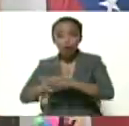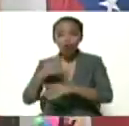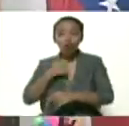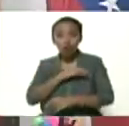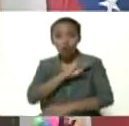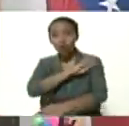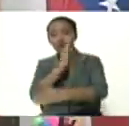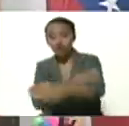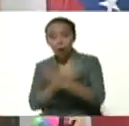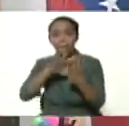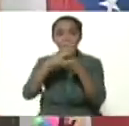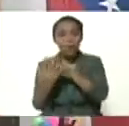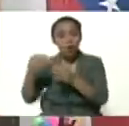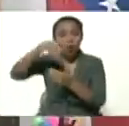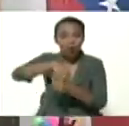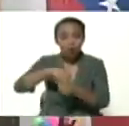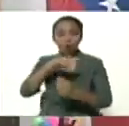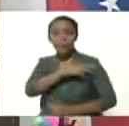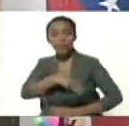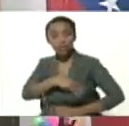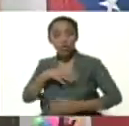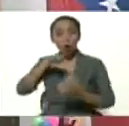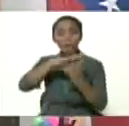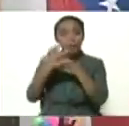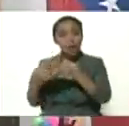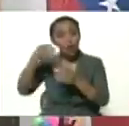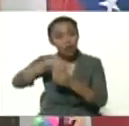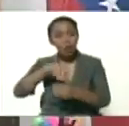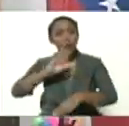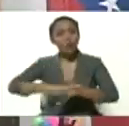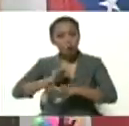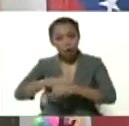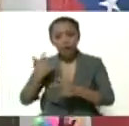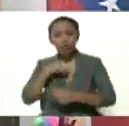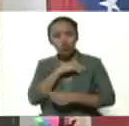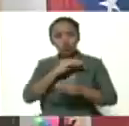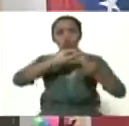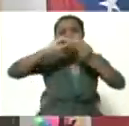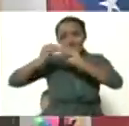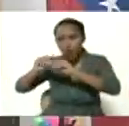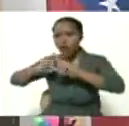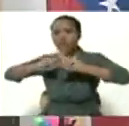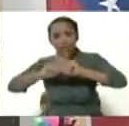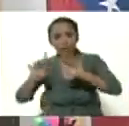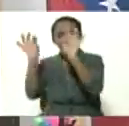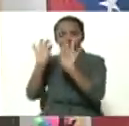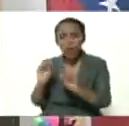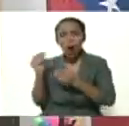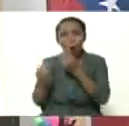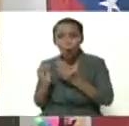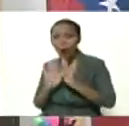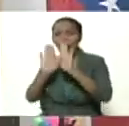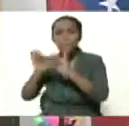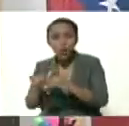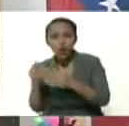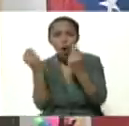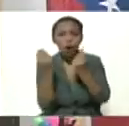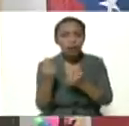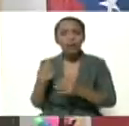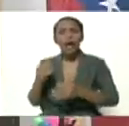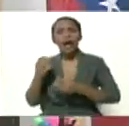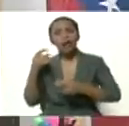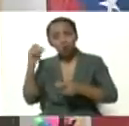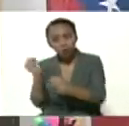fortaleciendo Barrio Adentro y la misión Barrio Adentro, por eso es que hemos ido creando los distintos mecanismos para apoyar a la economía informal y